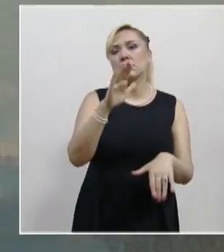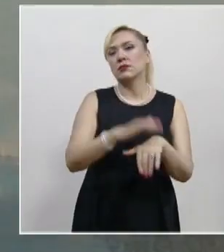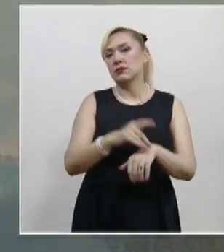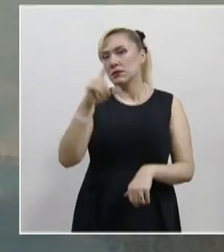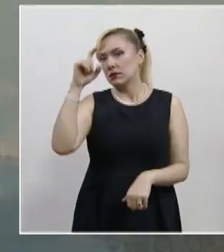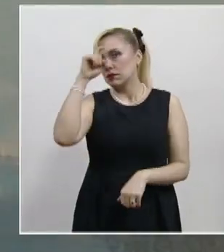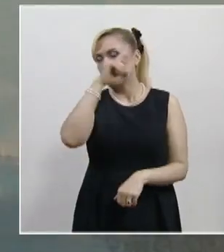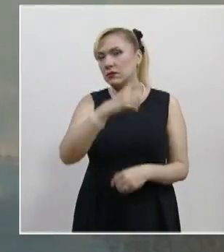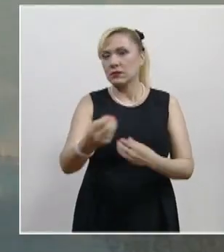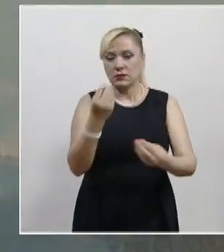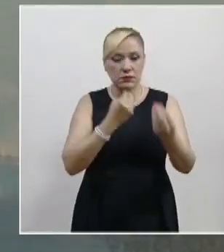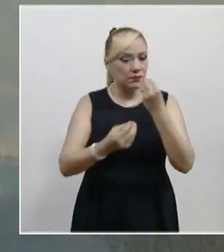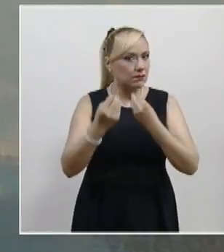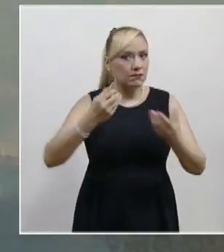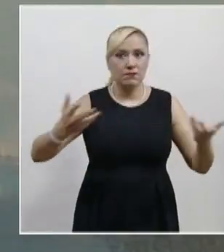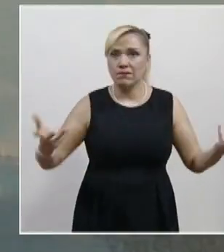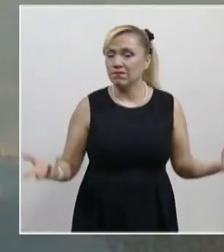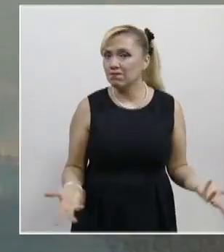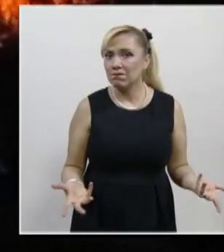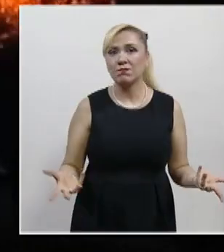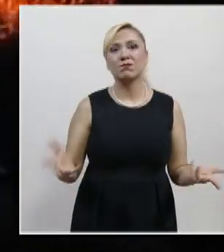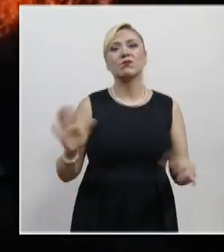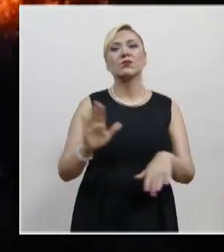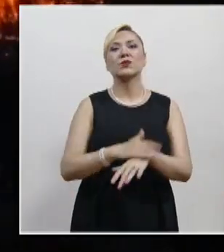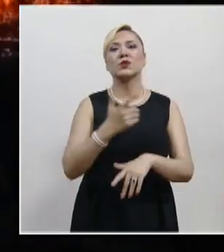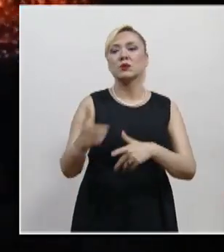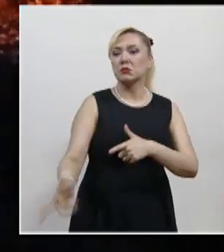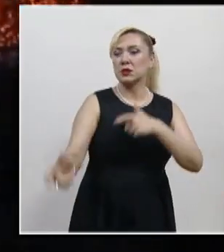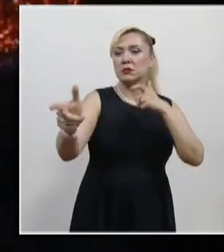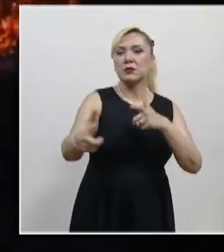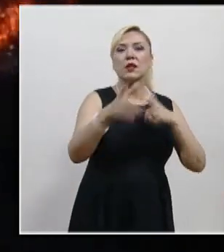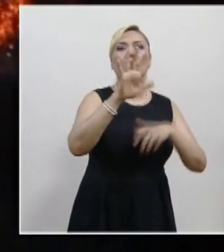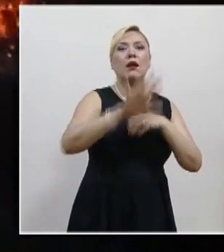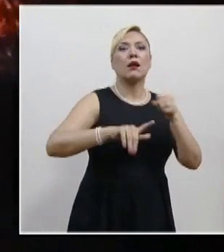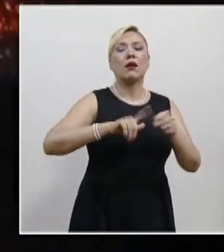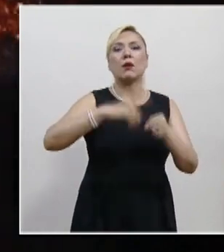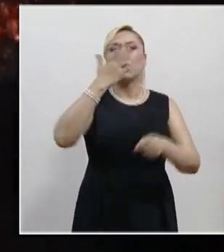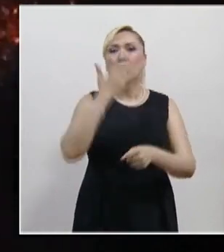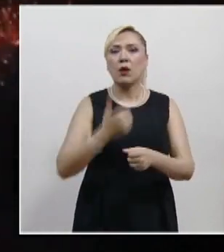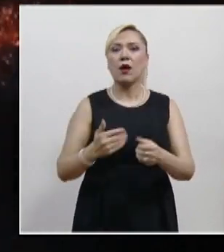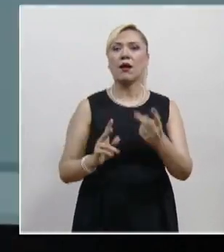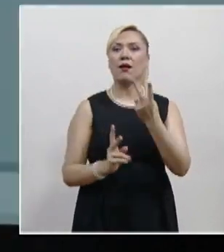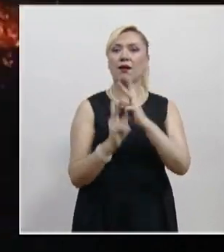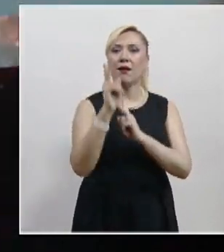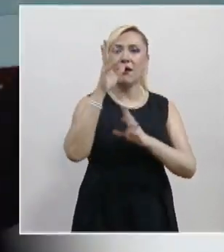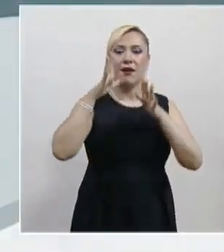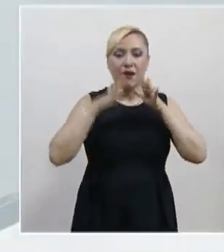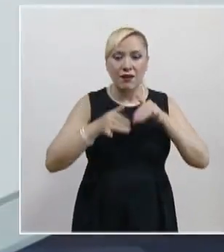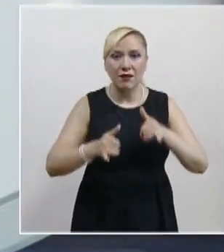inseguridad alimentaria debido al impacto en la caza, la pesca y los cultivos.